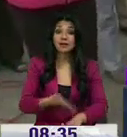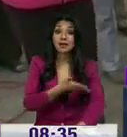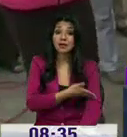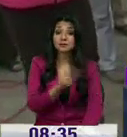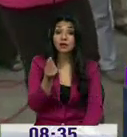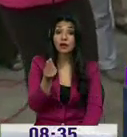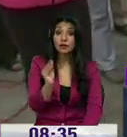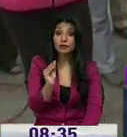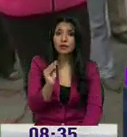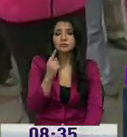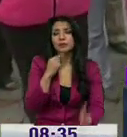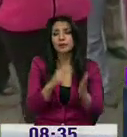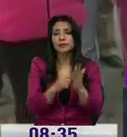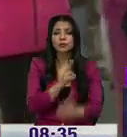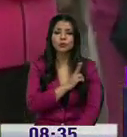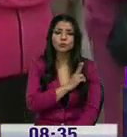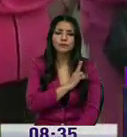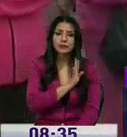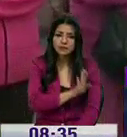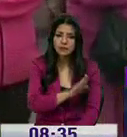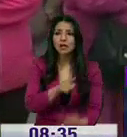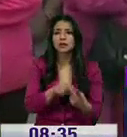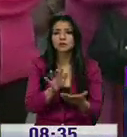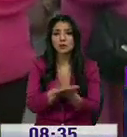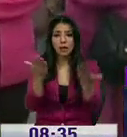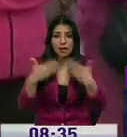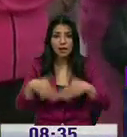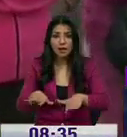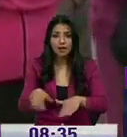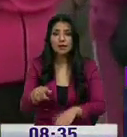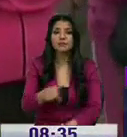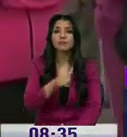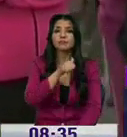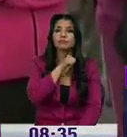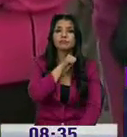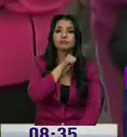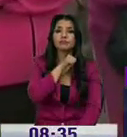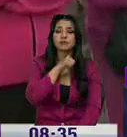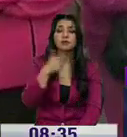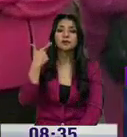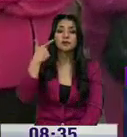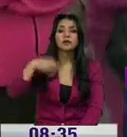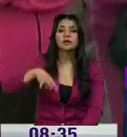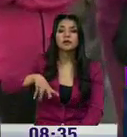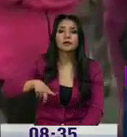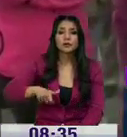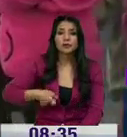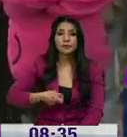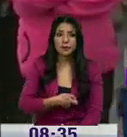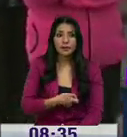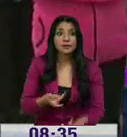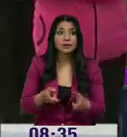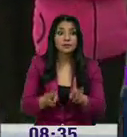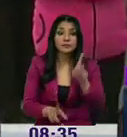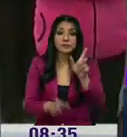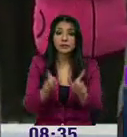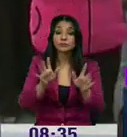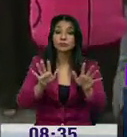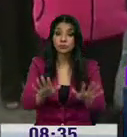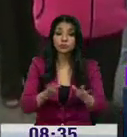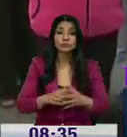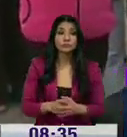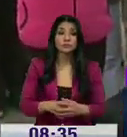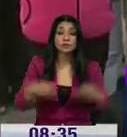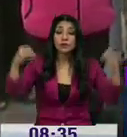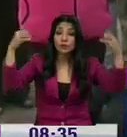jóvenes quienes llegan de los diferentes establecimientos educativos, han sido asaltados, también los moradores de este barrio, así que el